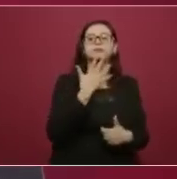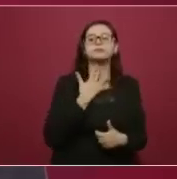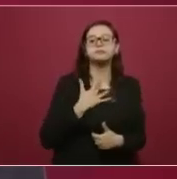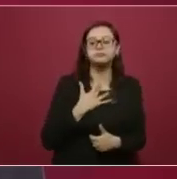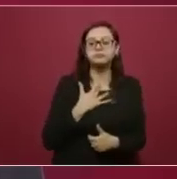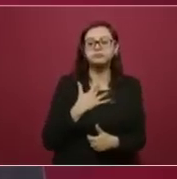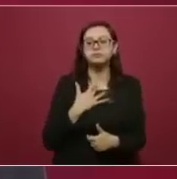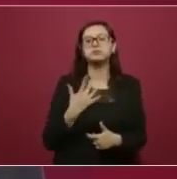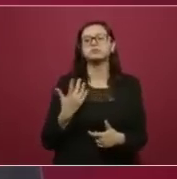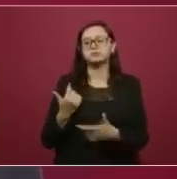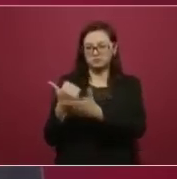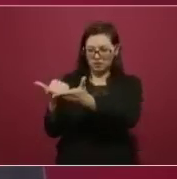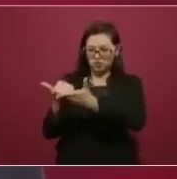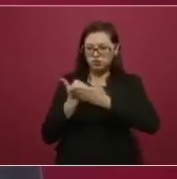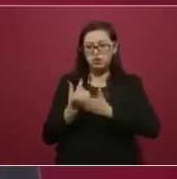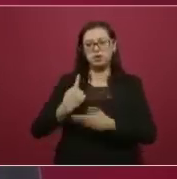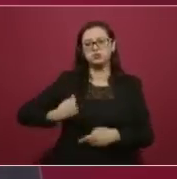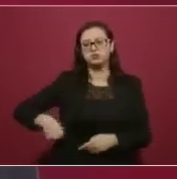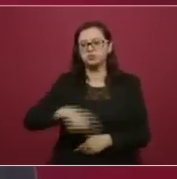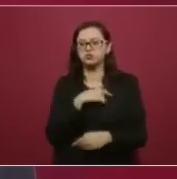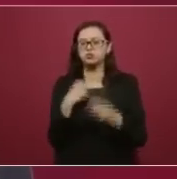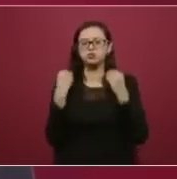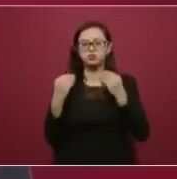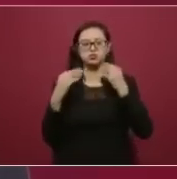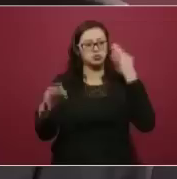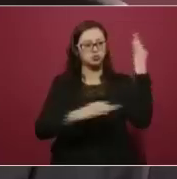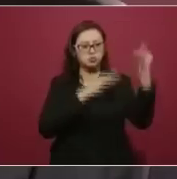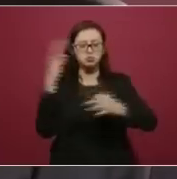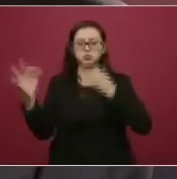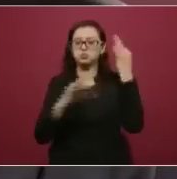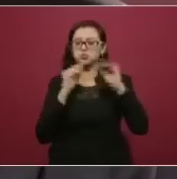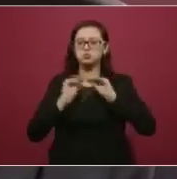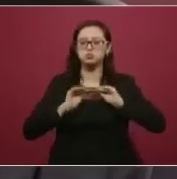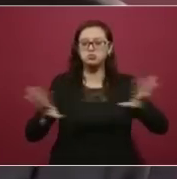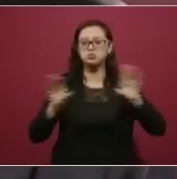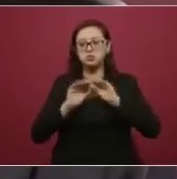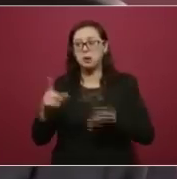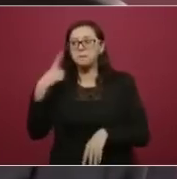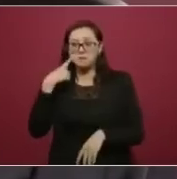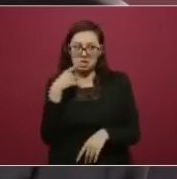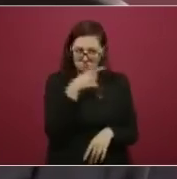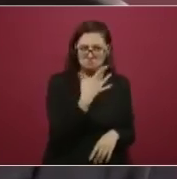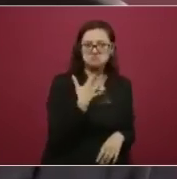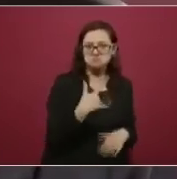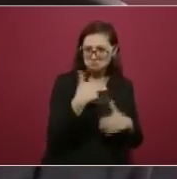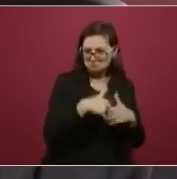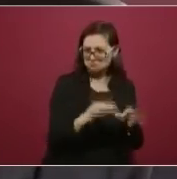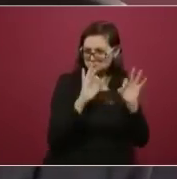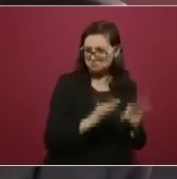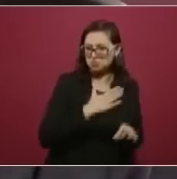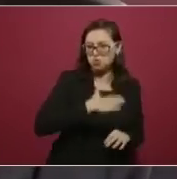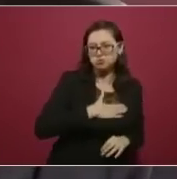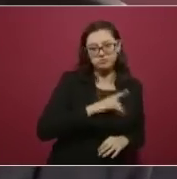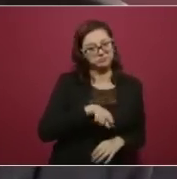dar mucha difusión al quién es quién en los precios de las gasolinas,